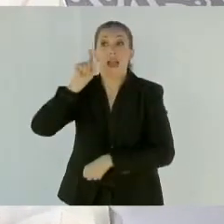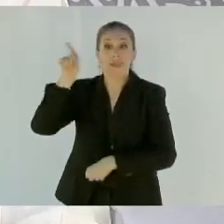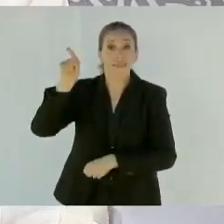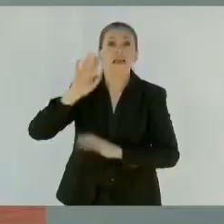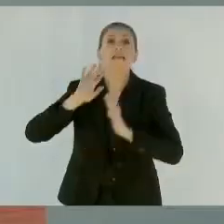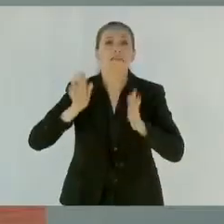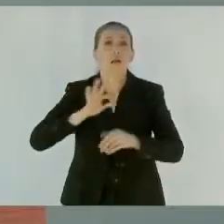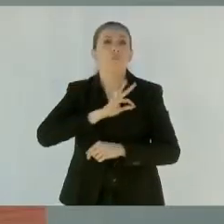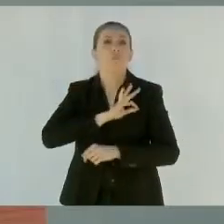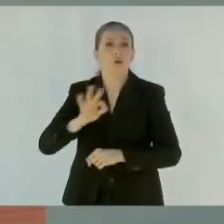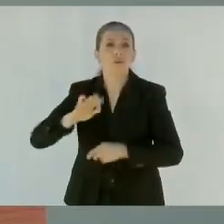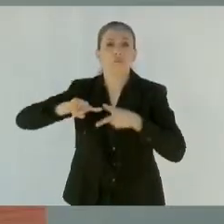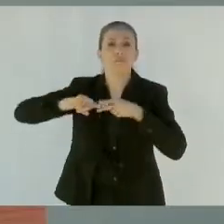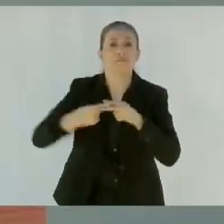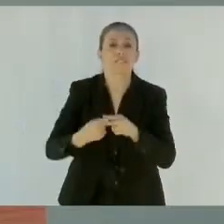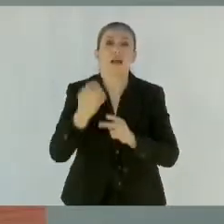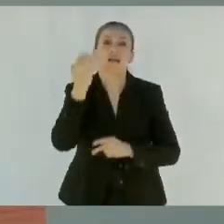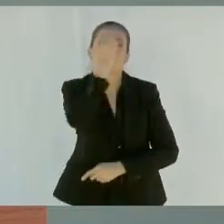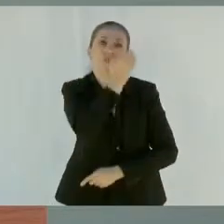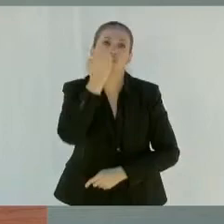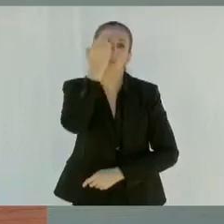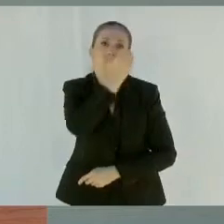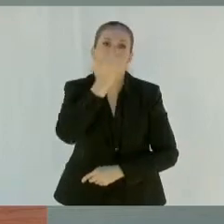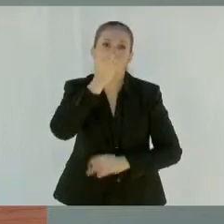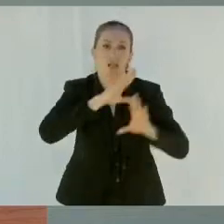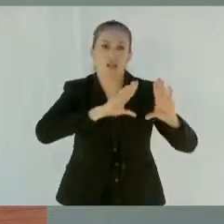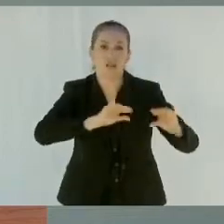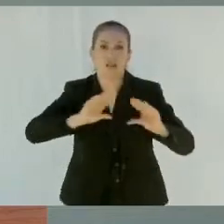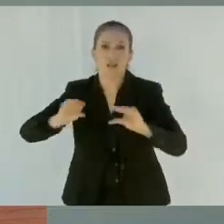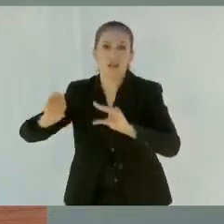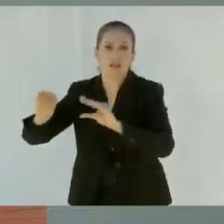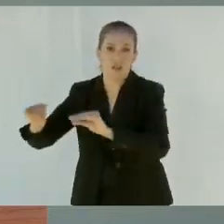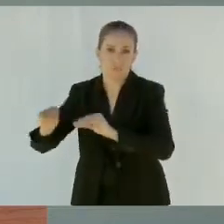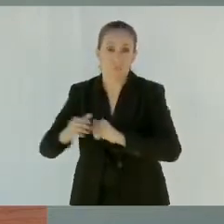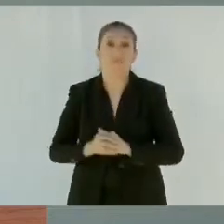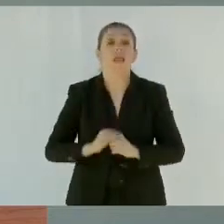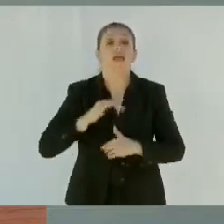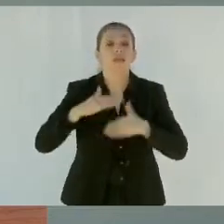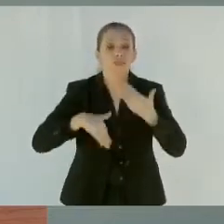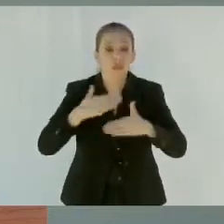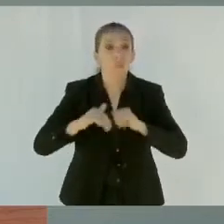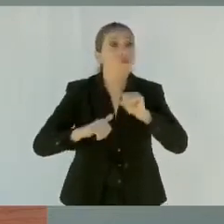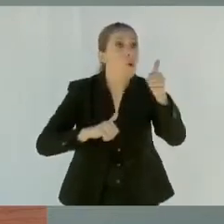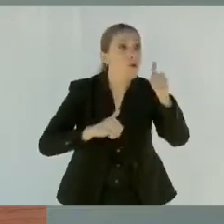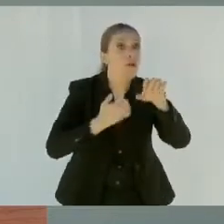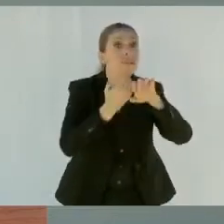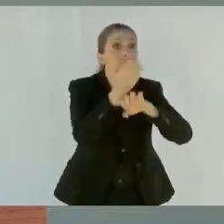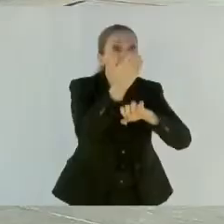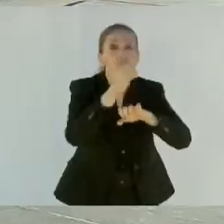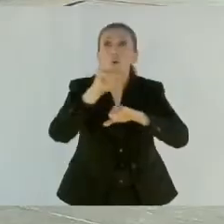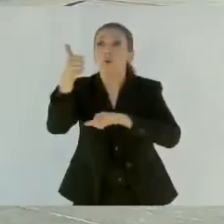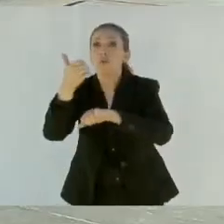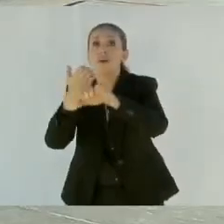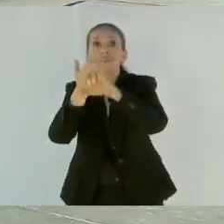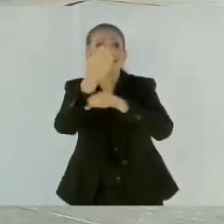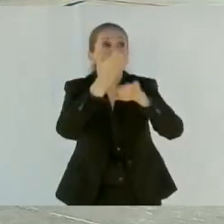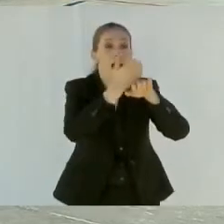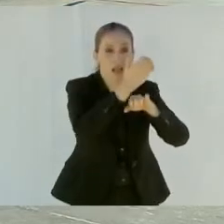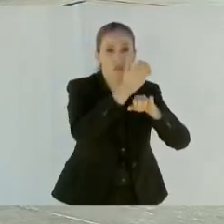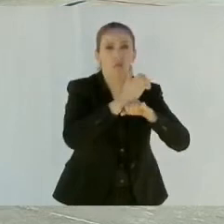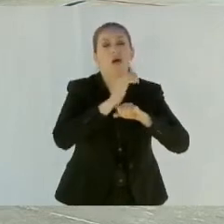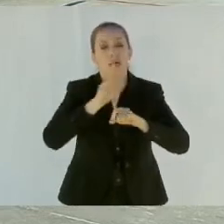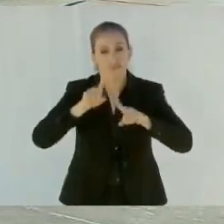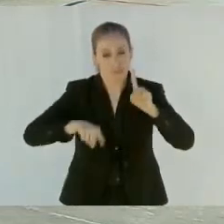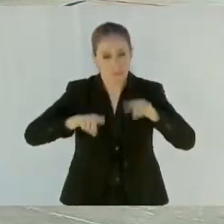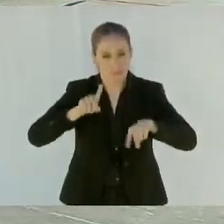Campeche, y así lo vamos a ir haciendo estado por estado. De modo que nos vamos